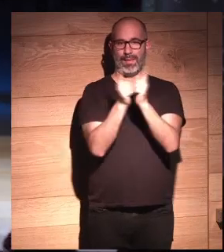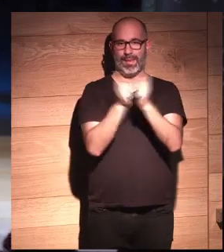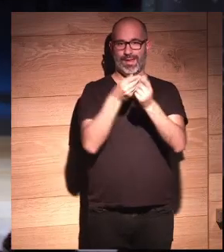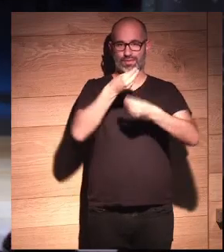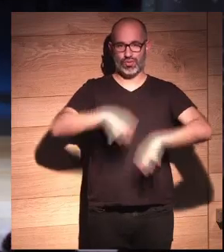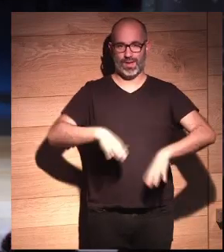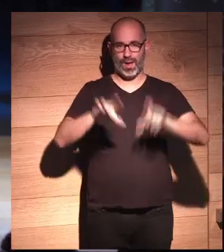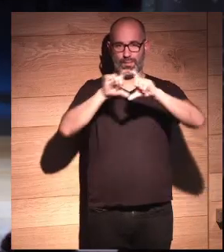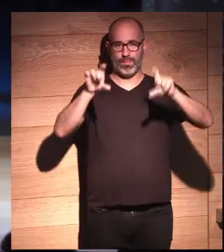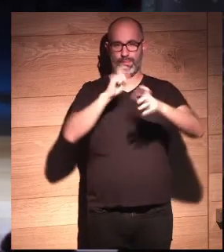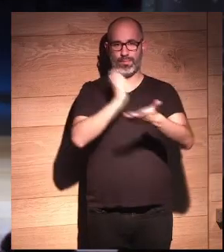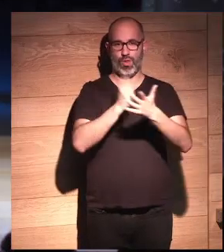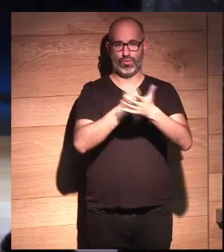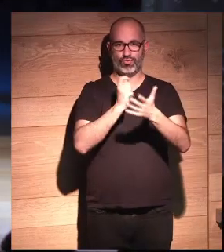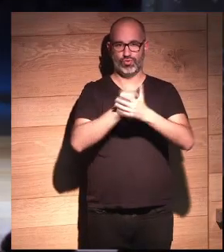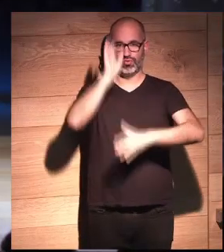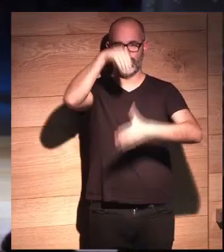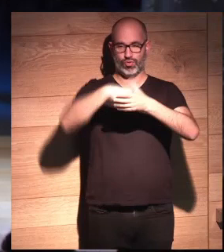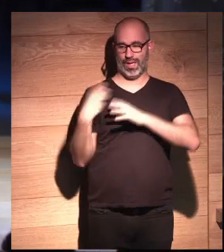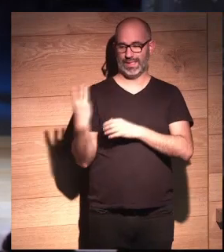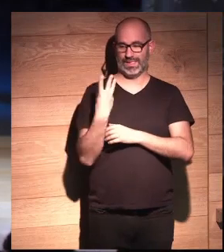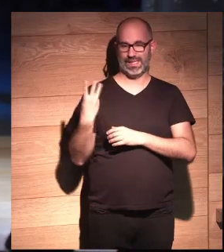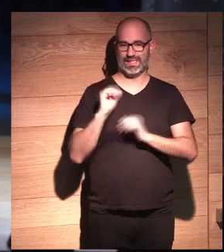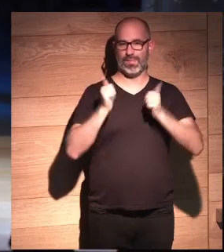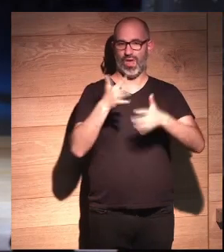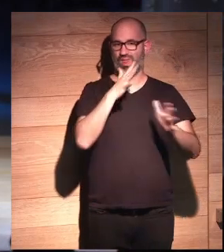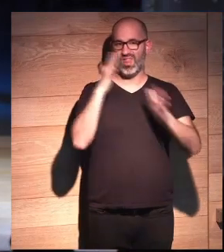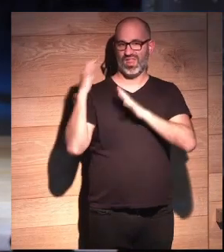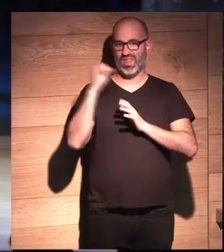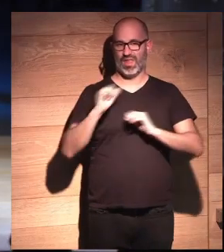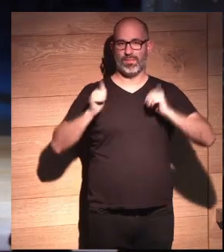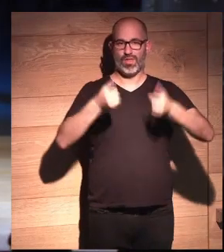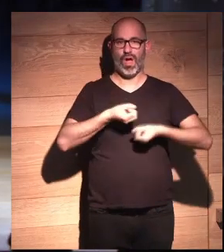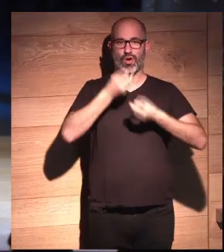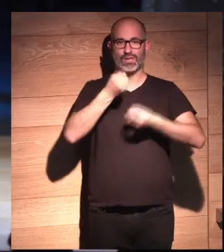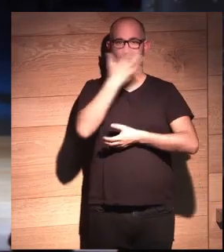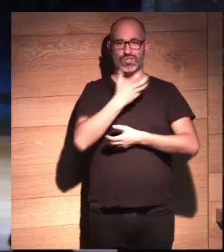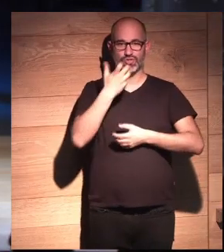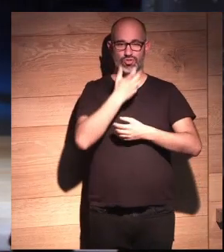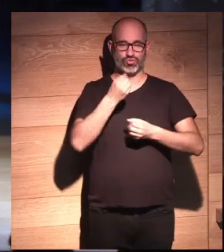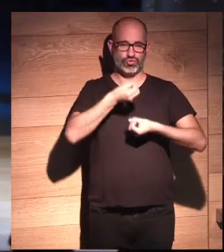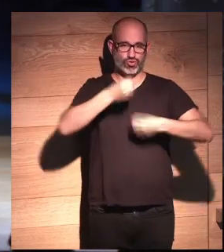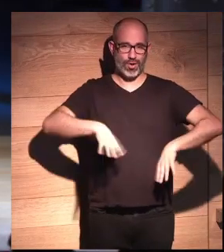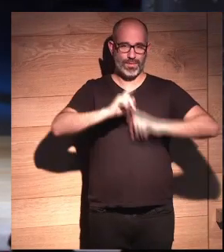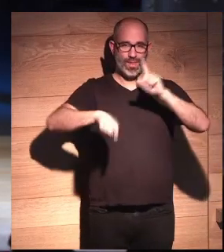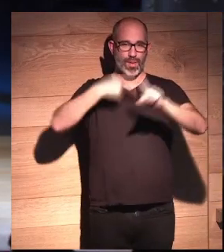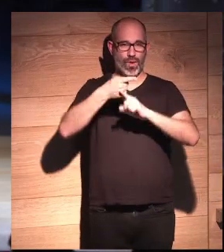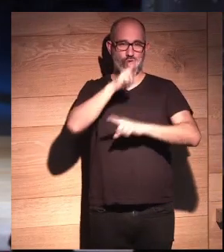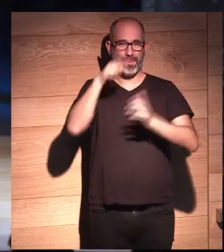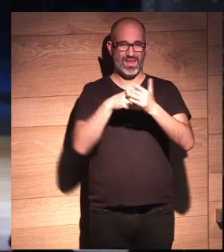formada por Pablo Santilladrián, Inés Pintor y por mí, que empezó hace 10 años contando historias, pero en el 2017 se hizo